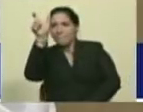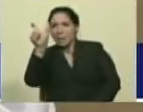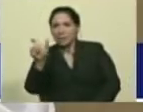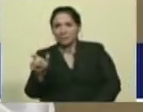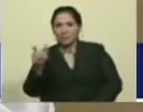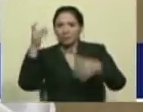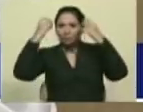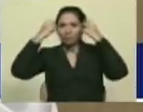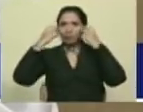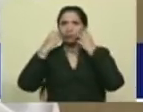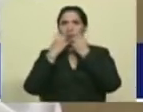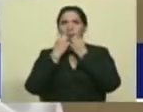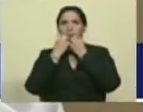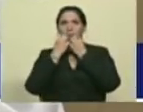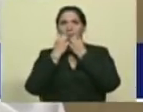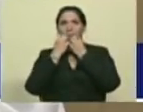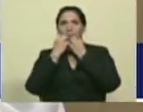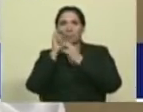Fidel Castro Ruz.